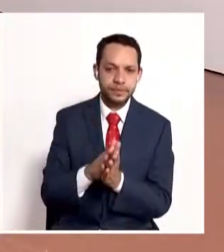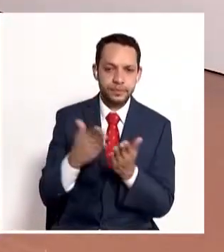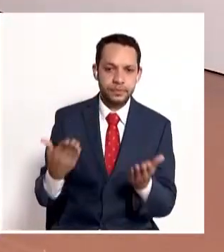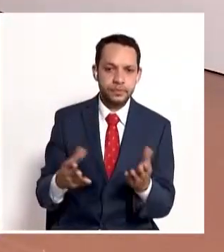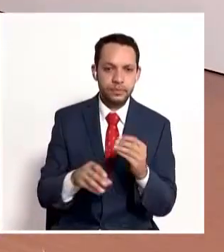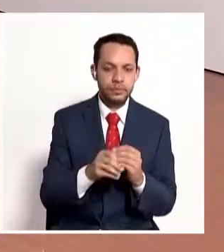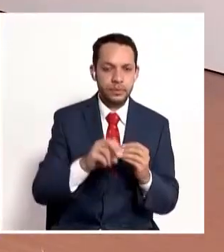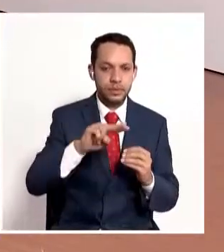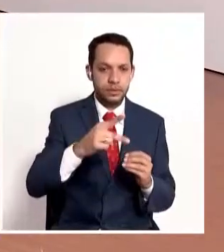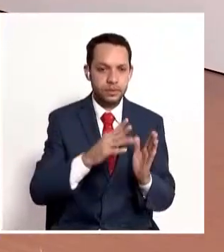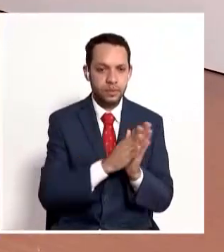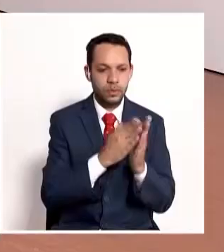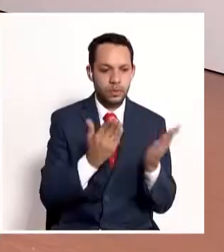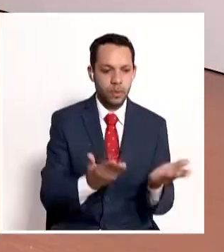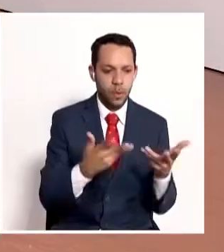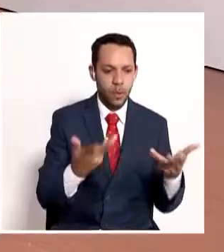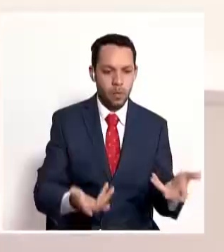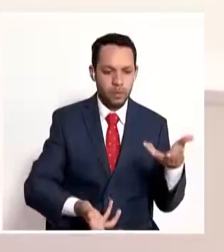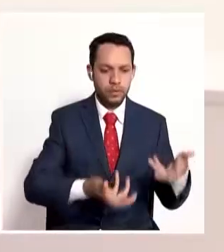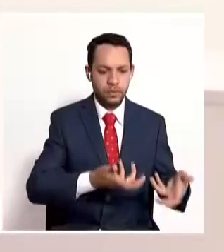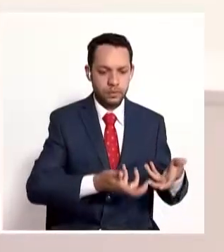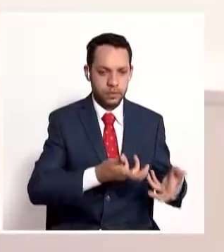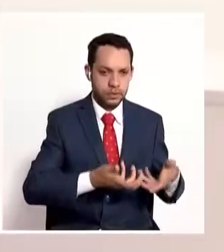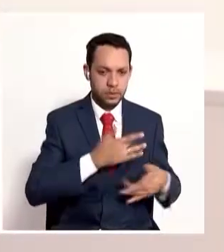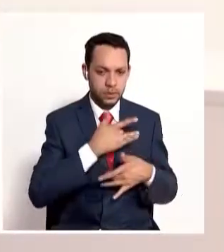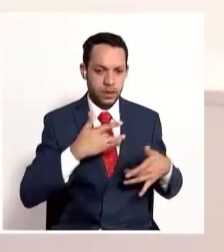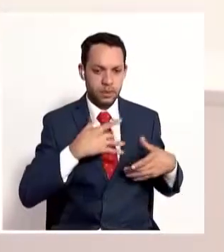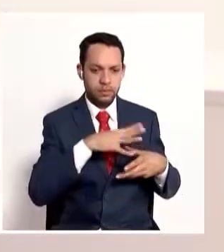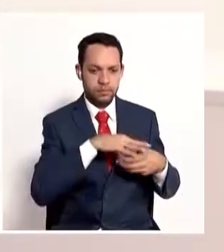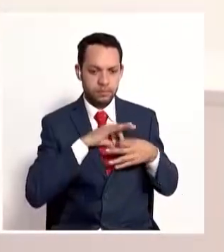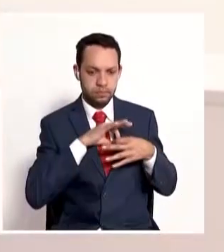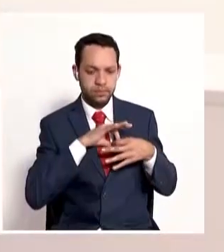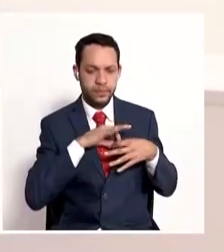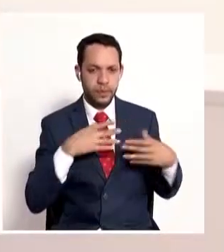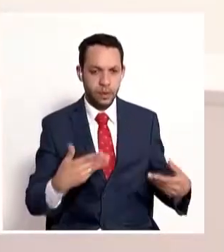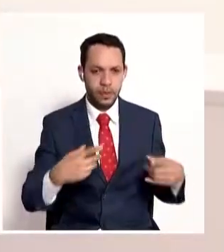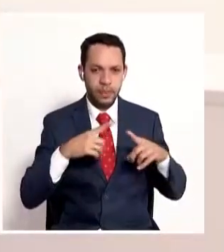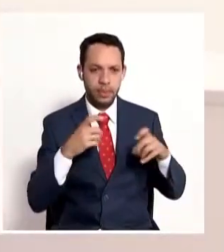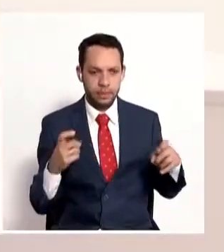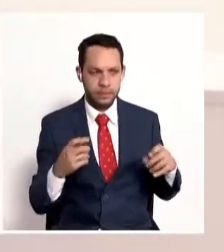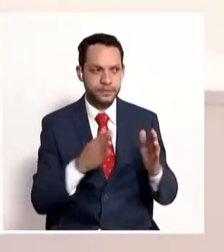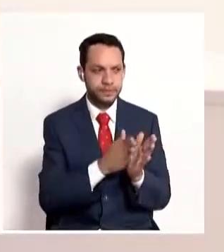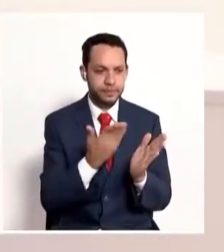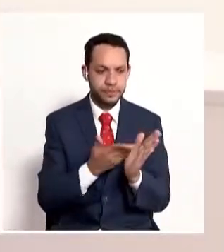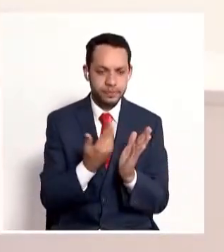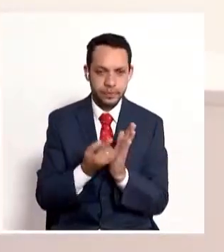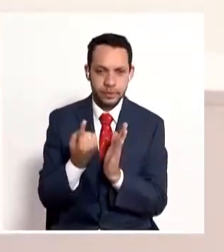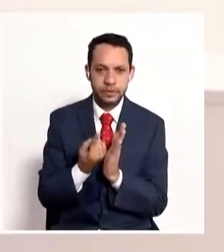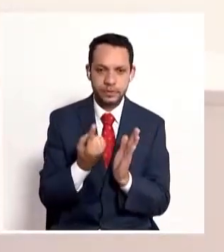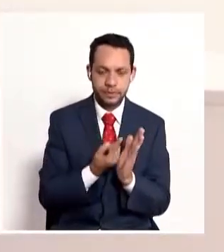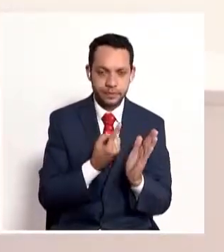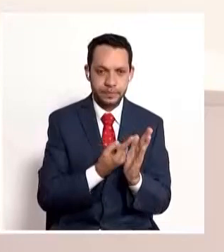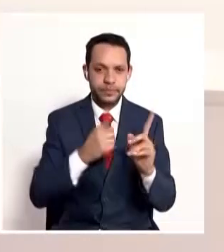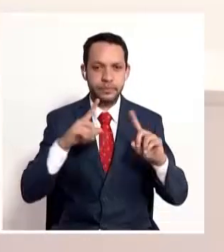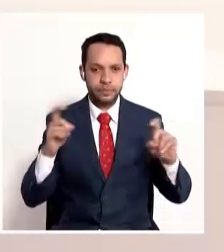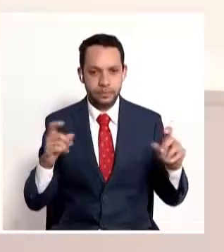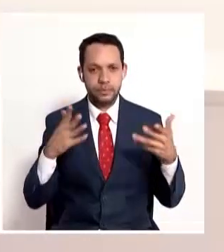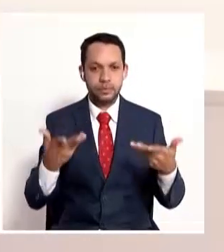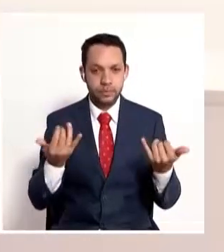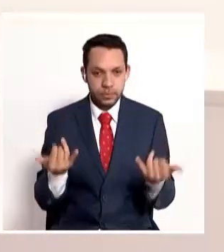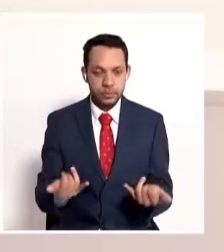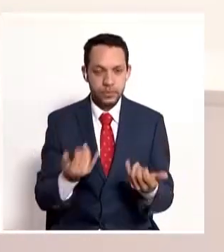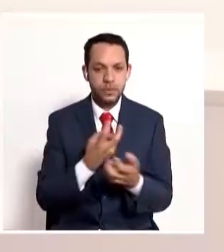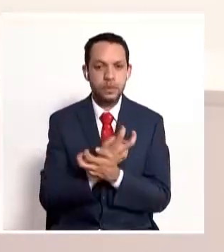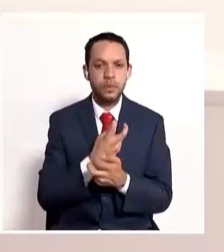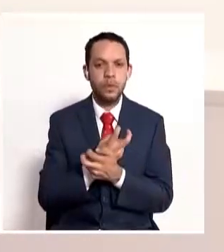libro que llama cómo hacer de la cocina una farmacia y tratamos de sacar temas de este libro por ejemplo que estamos hablando de artrosis artritis y